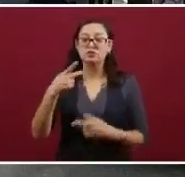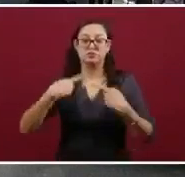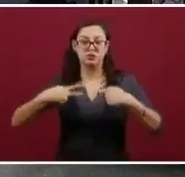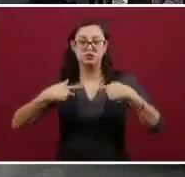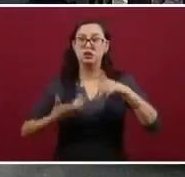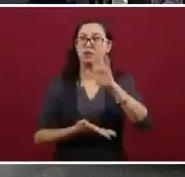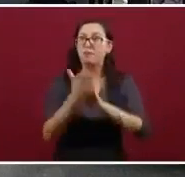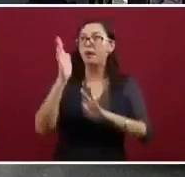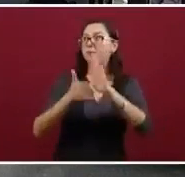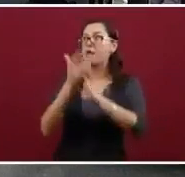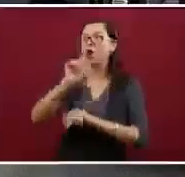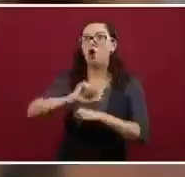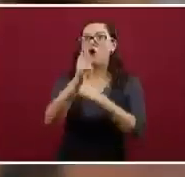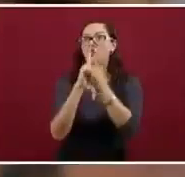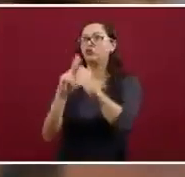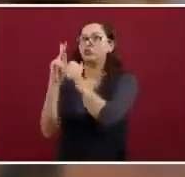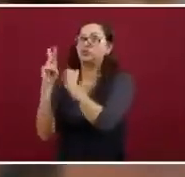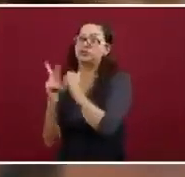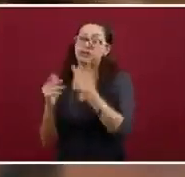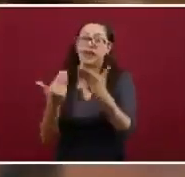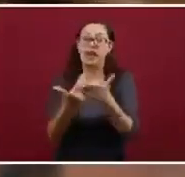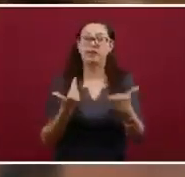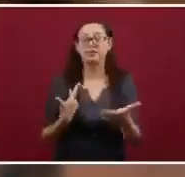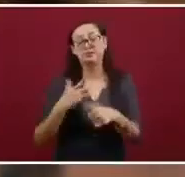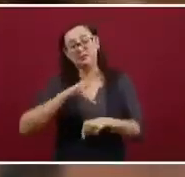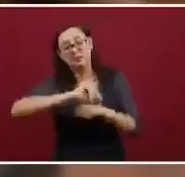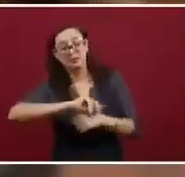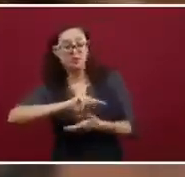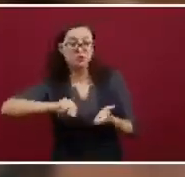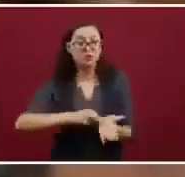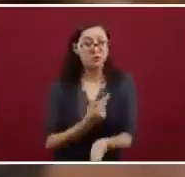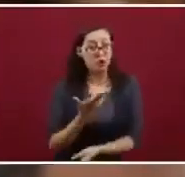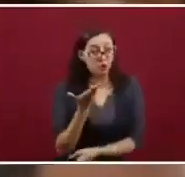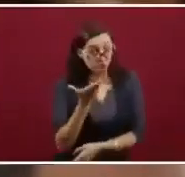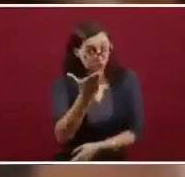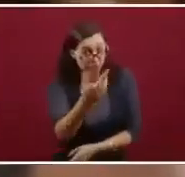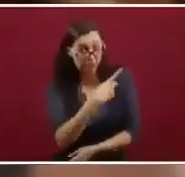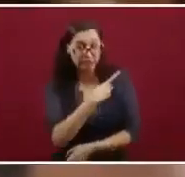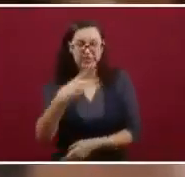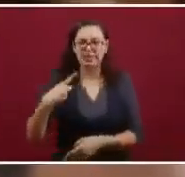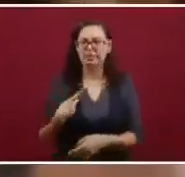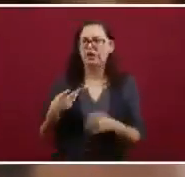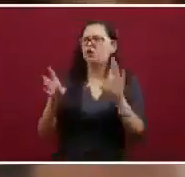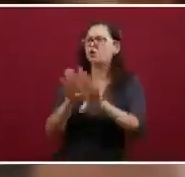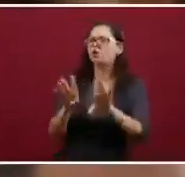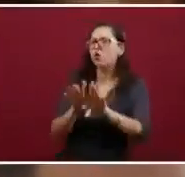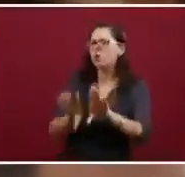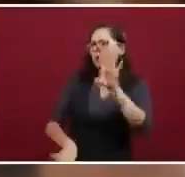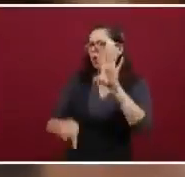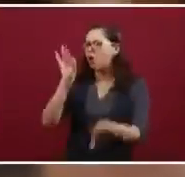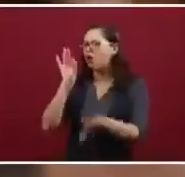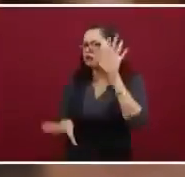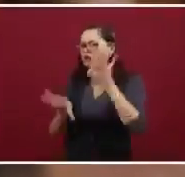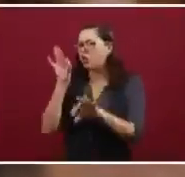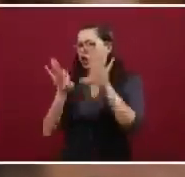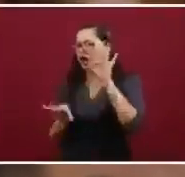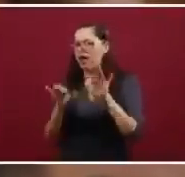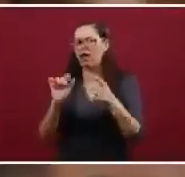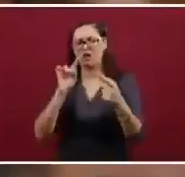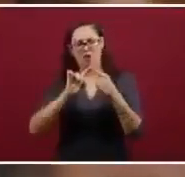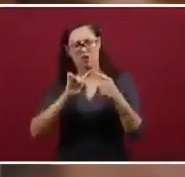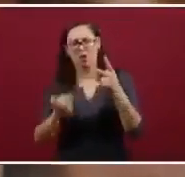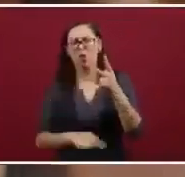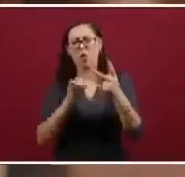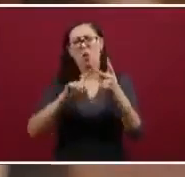se utilizará para aprobar esta solicitud, presidente? Y bueno, otra preocupación por parte de los estudiantes y de los científicos es